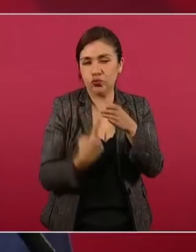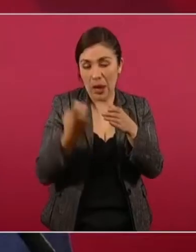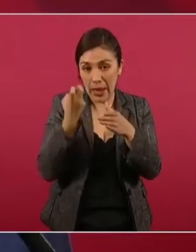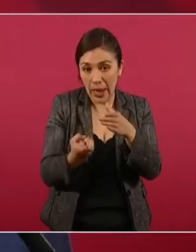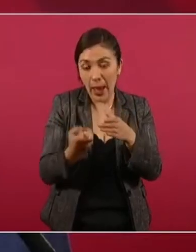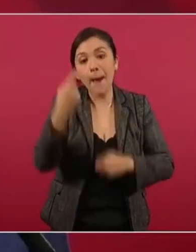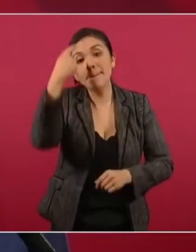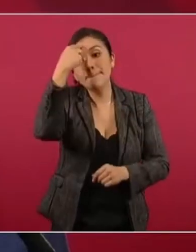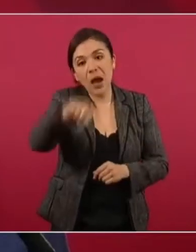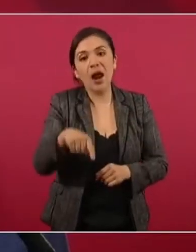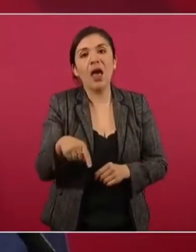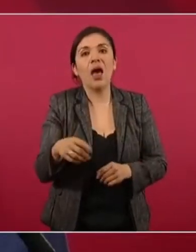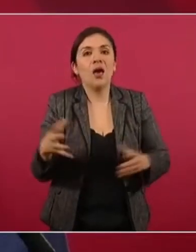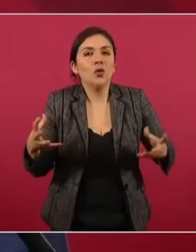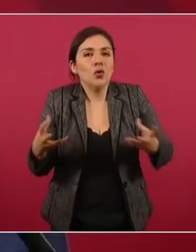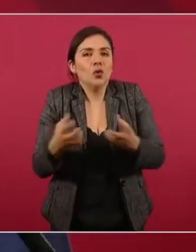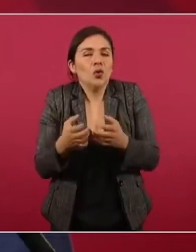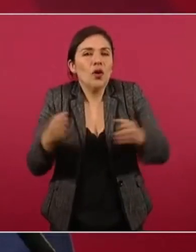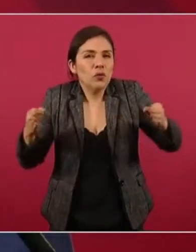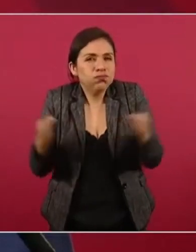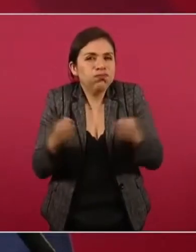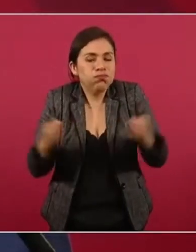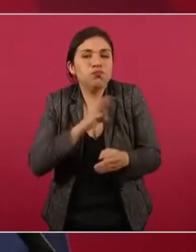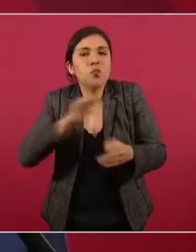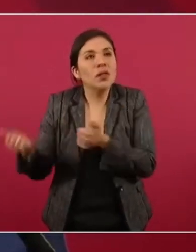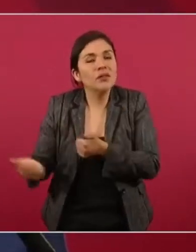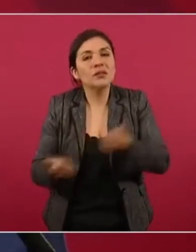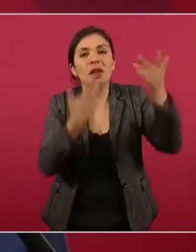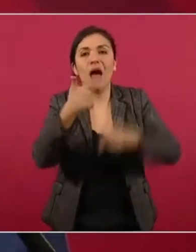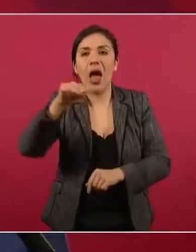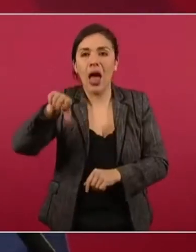para congelar y exportar gas.